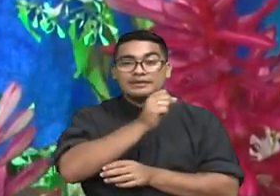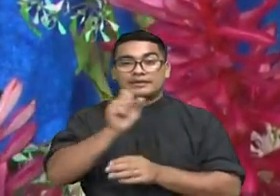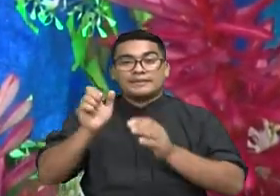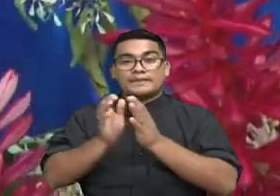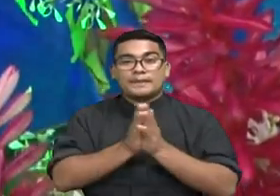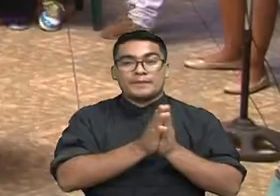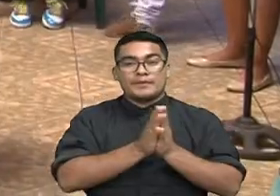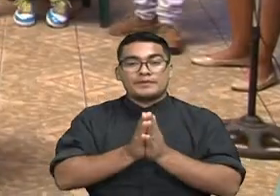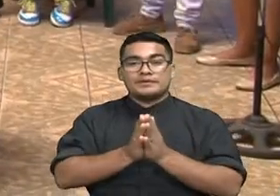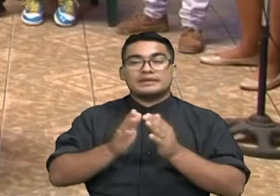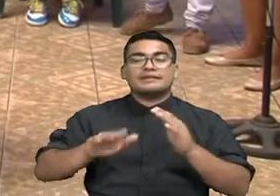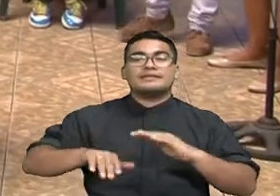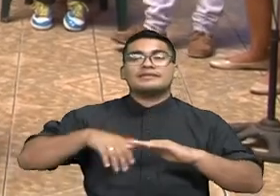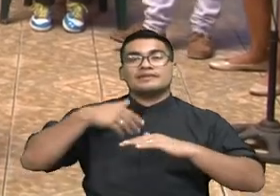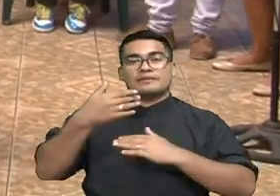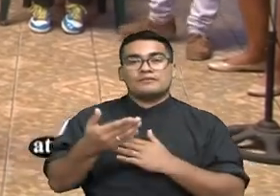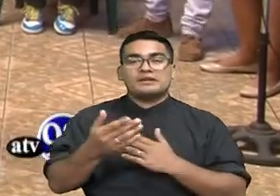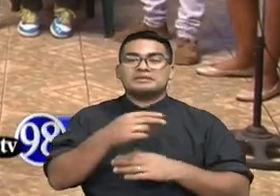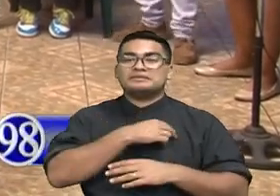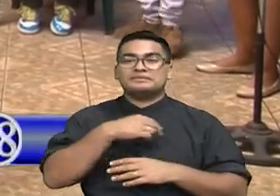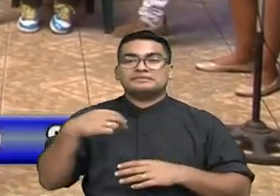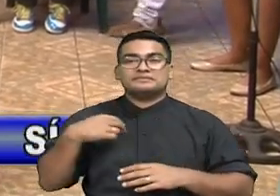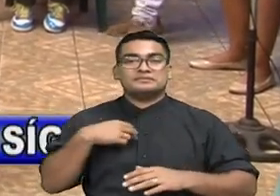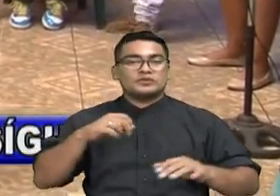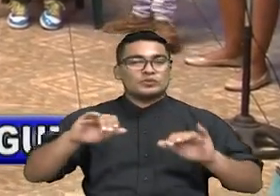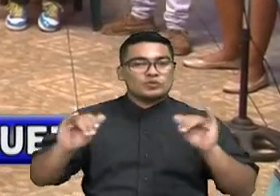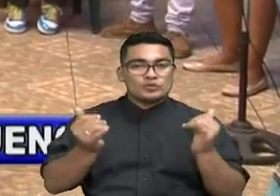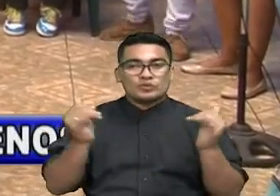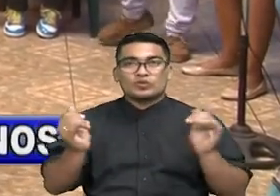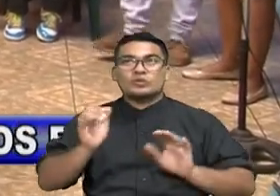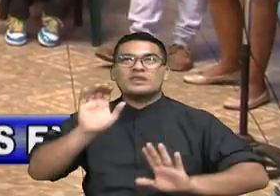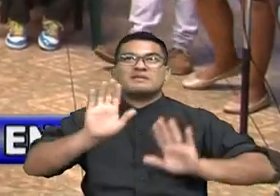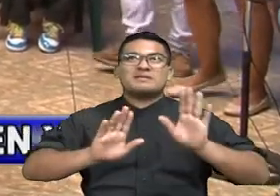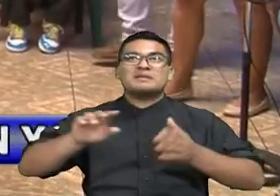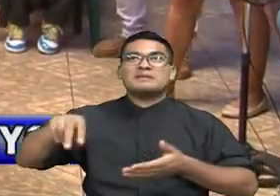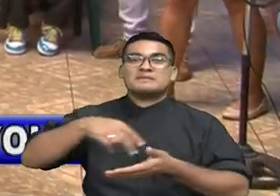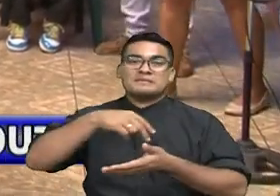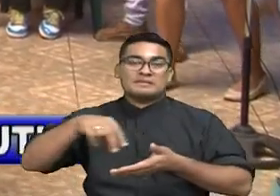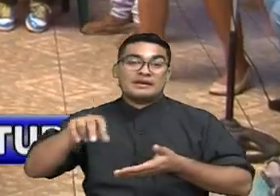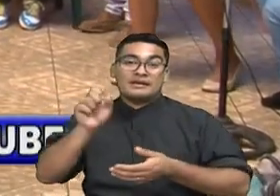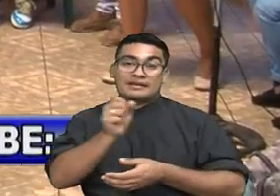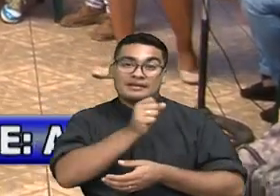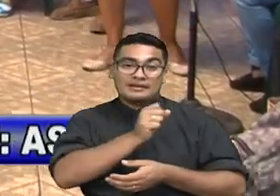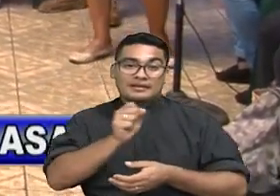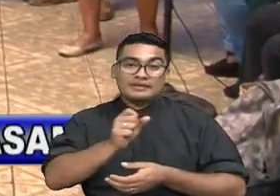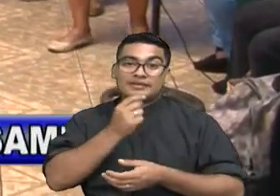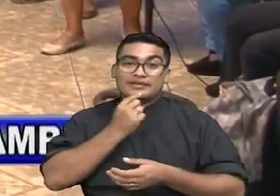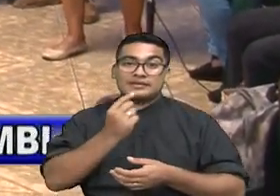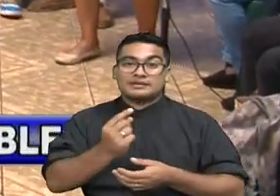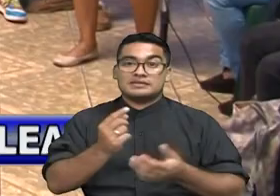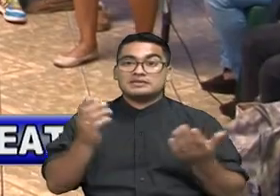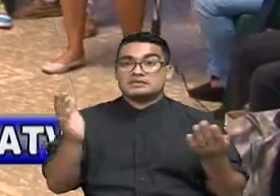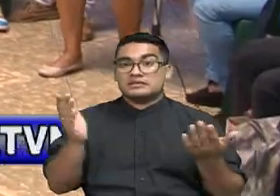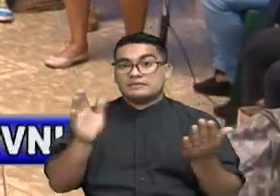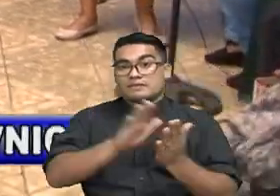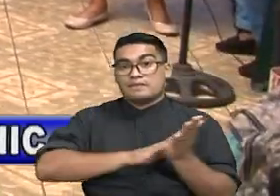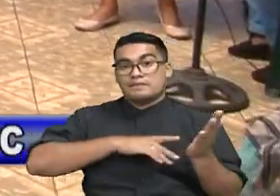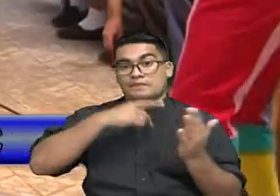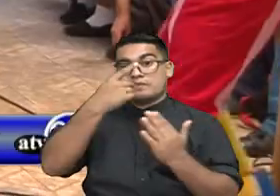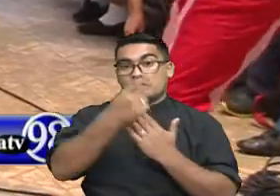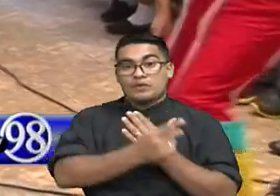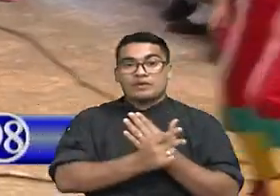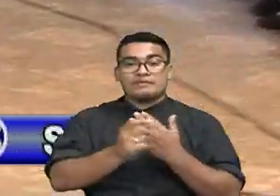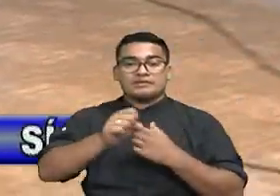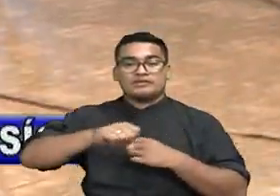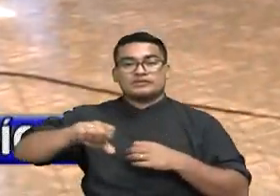Purísima. Posteriormente participaron en dinámicas de concursos de bailes y canto. Esto forma parte del programa de inclusión